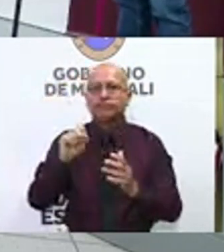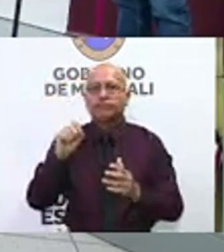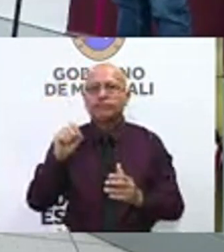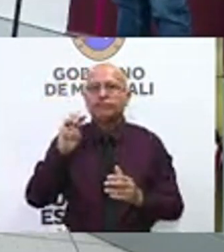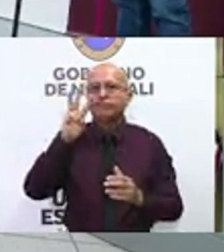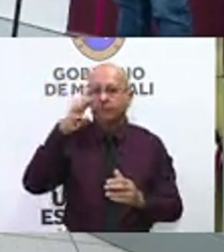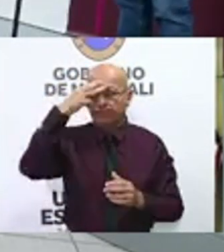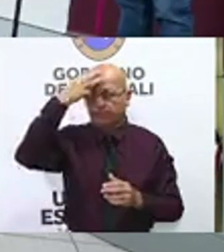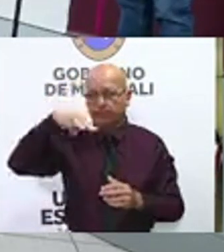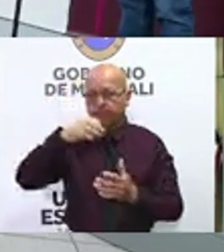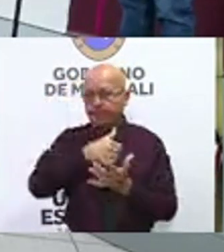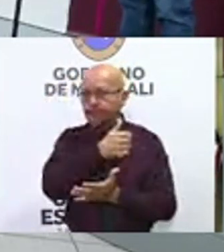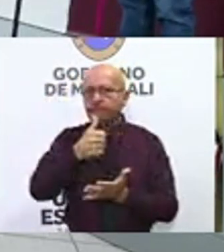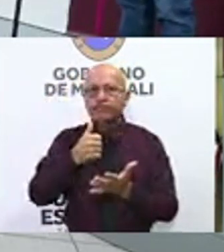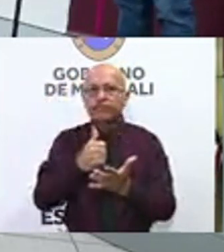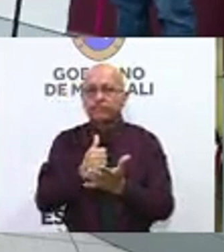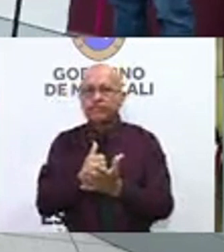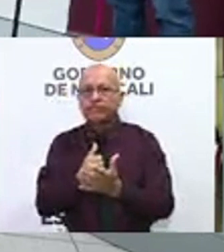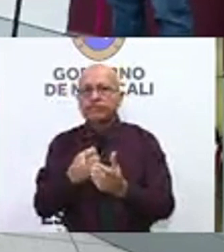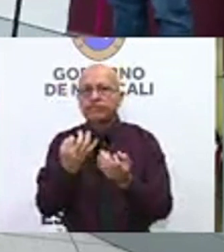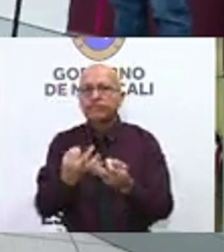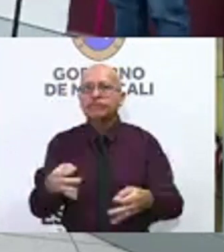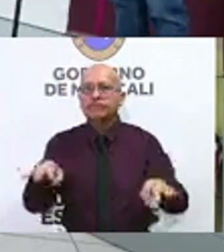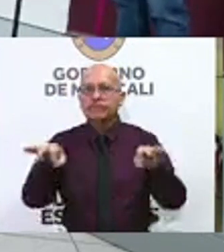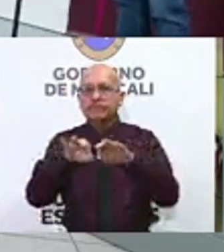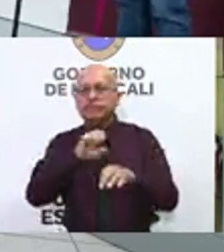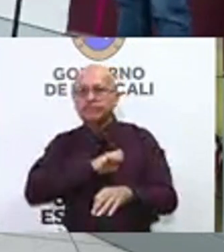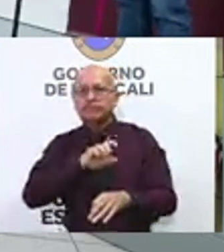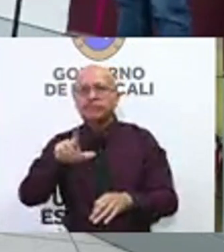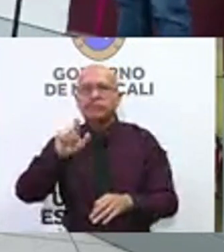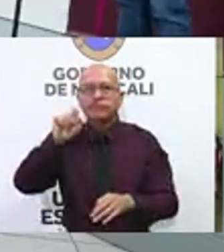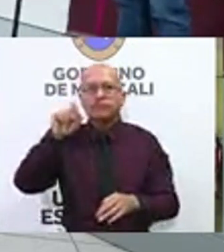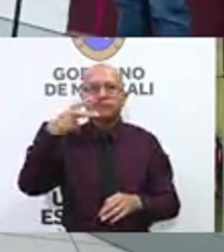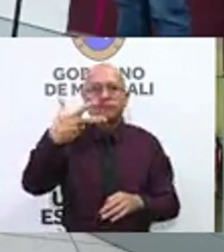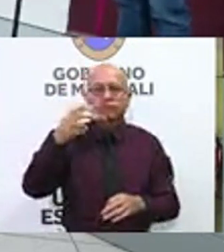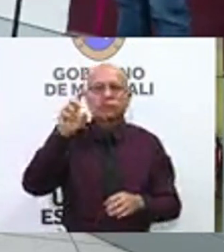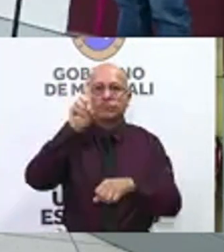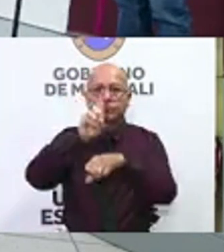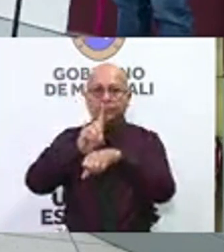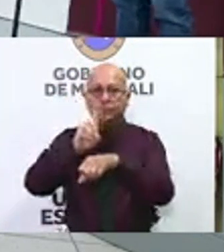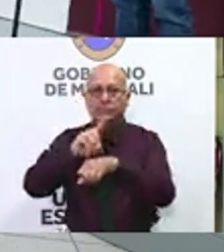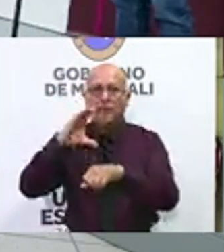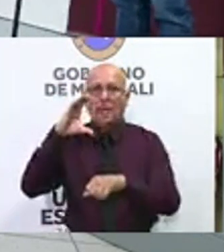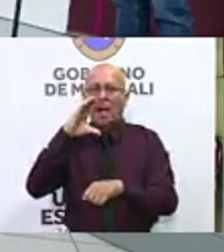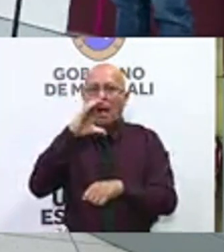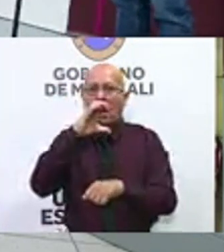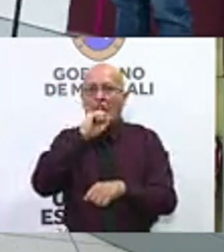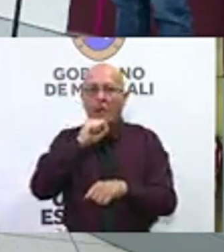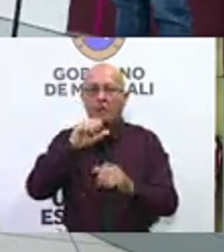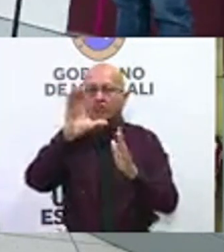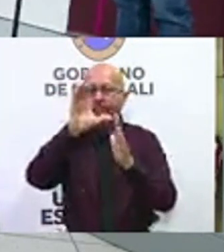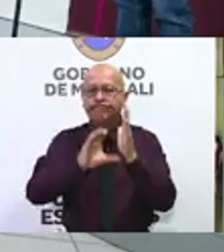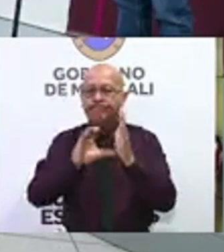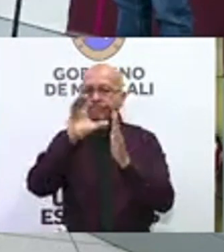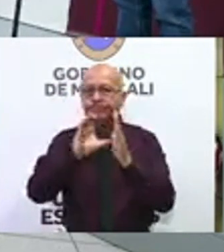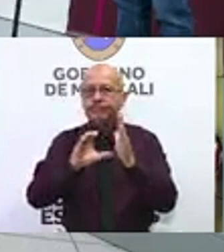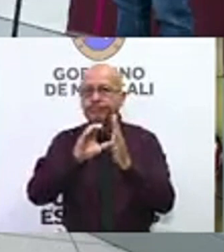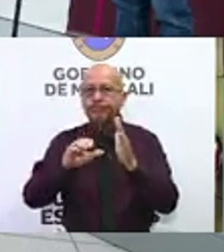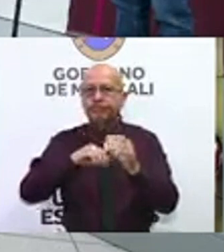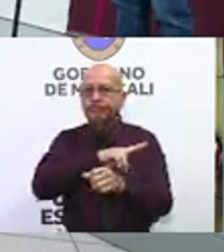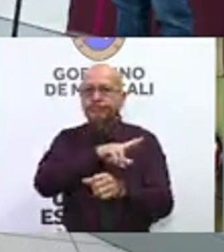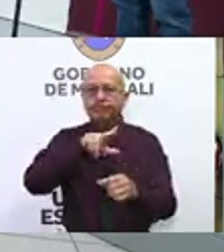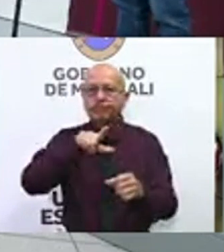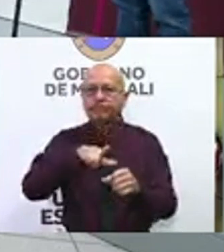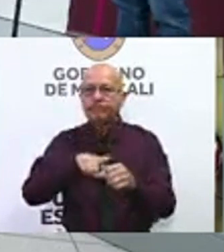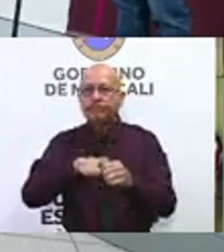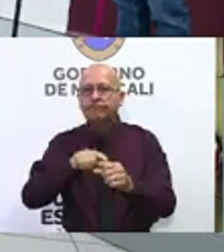municipio de Mexicali. Particularmente llevamos 28 días de calor. De acuerdo al calendario de la naturaleza, este verano